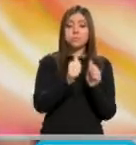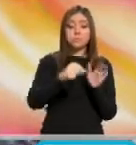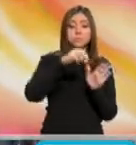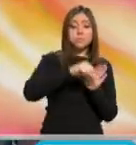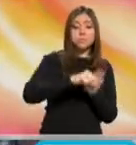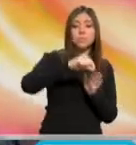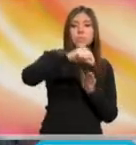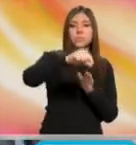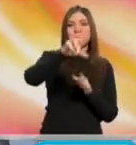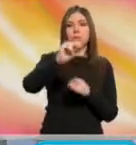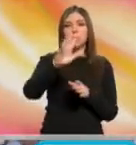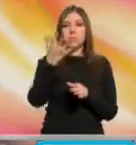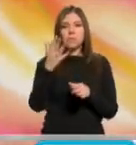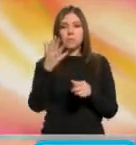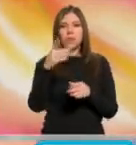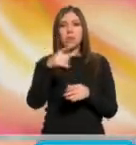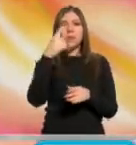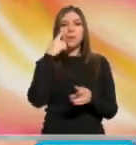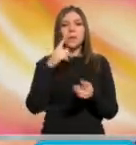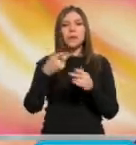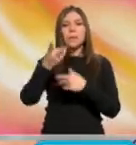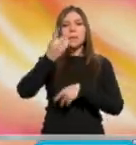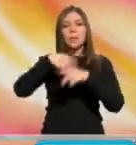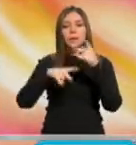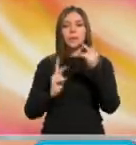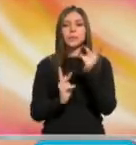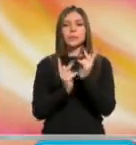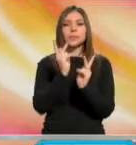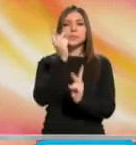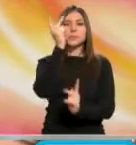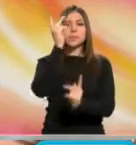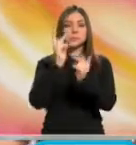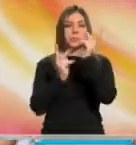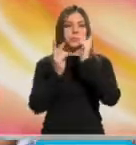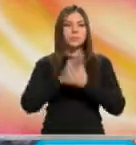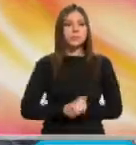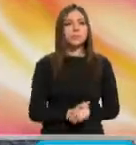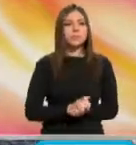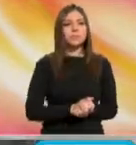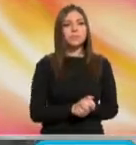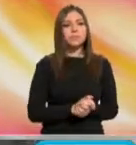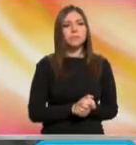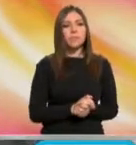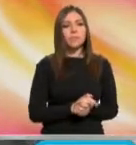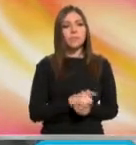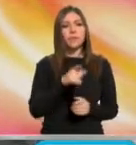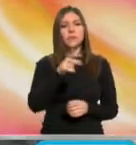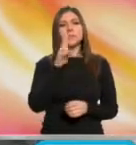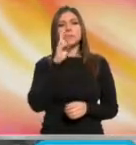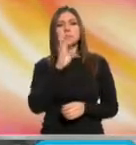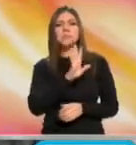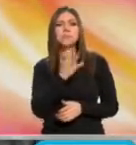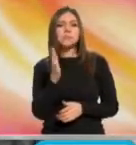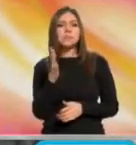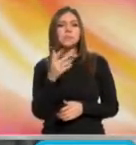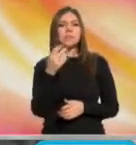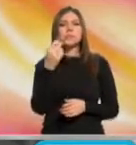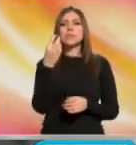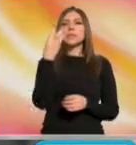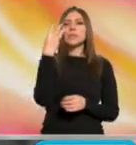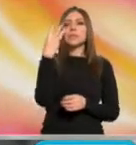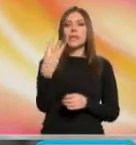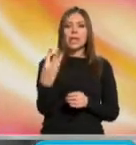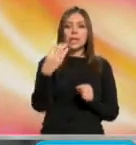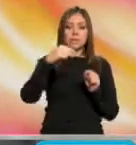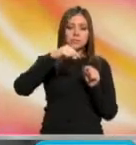poco. La idea es que saquemos la plantulita. Yo aquí ya le he echado. Entonces le estamos haciendo, digamos, 3 de lado y